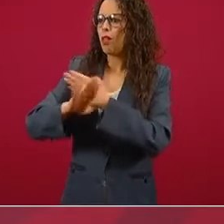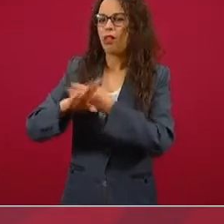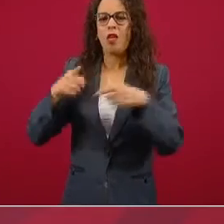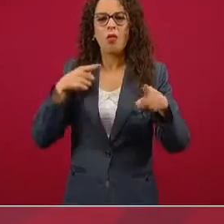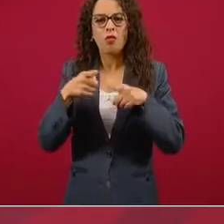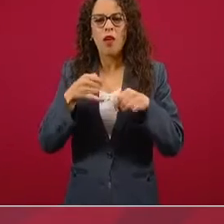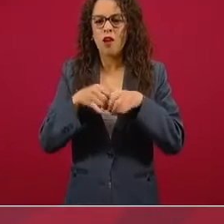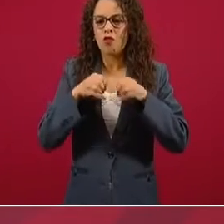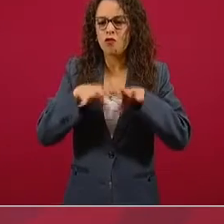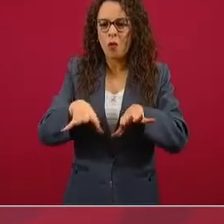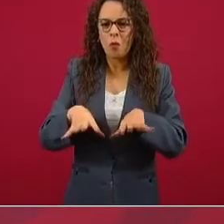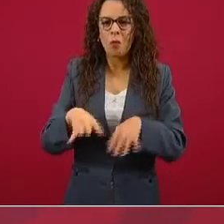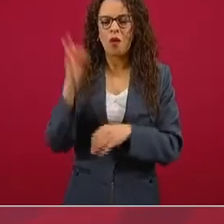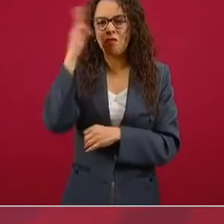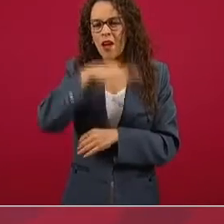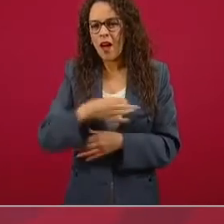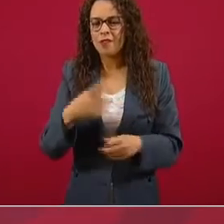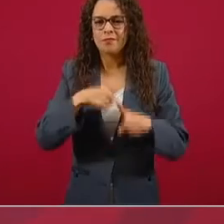entonces